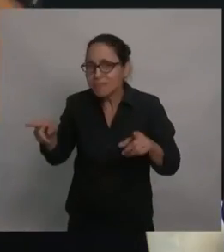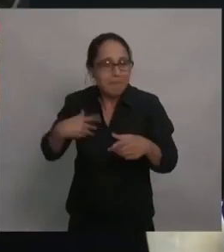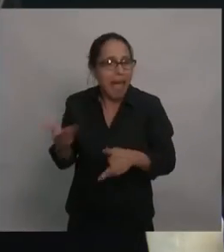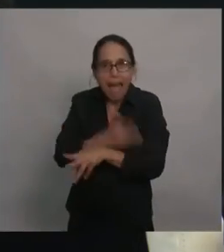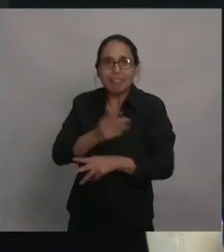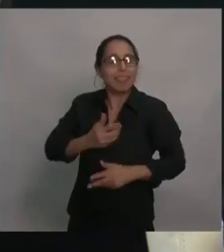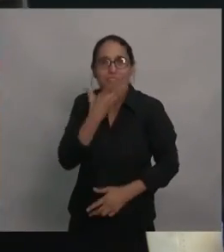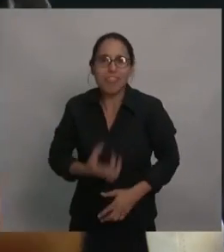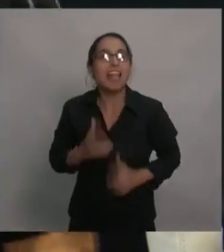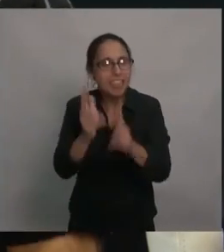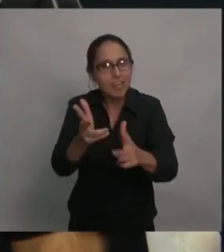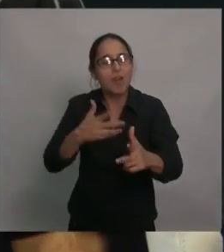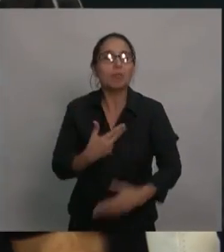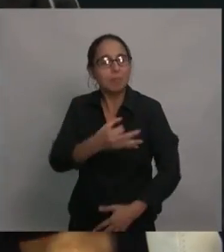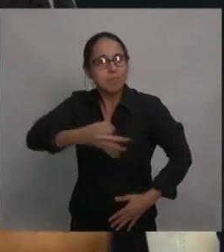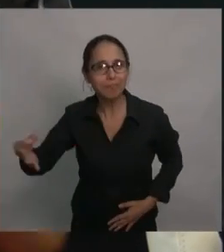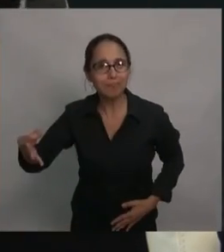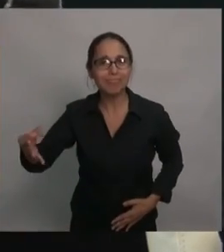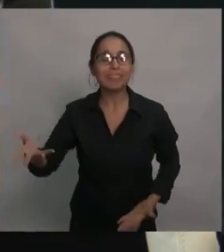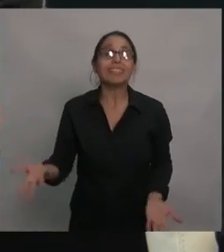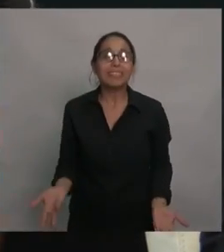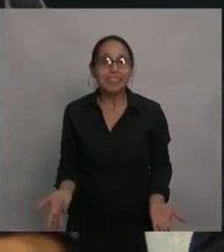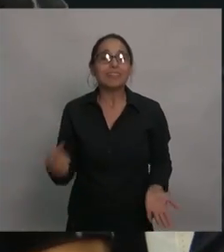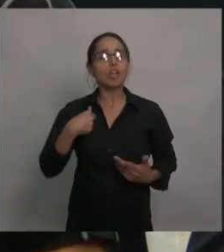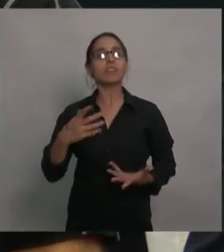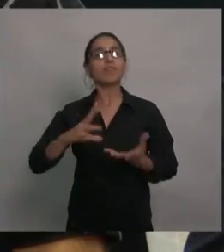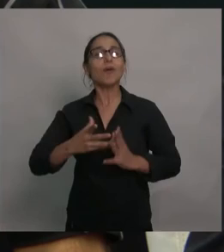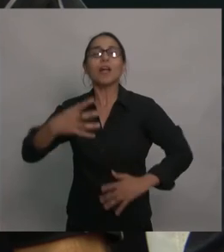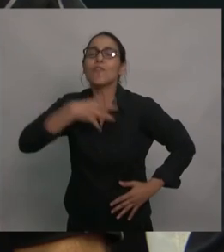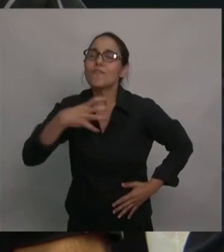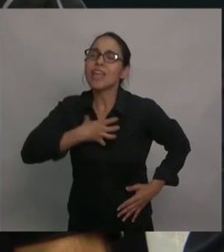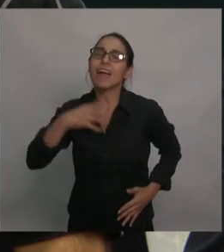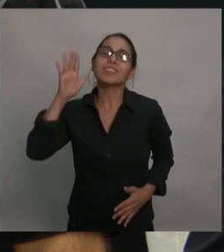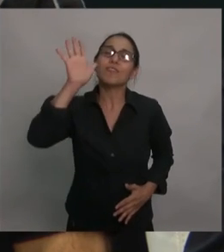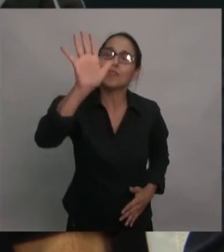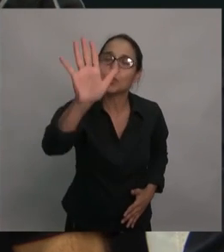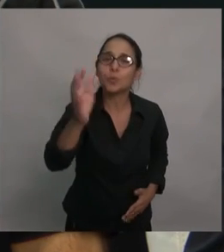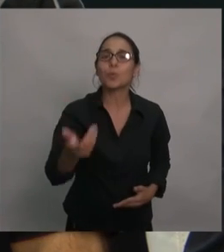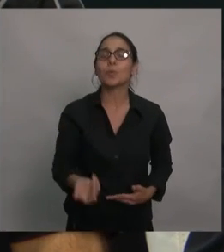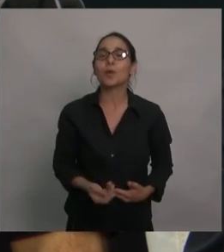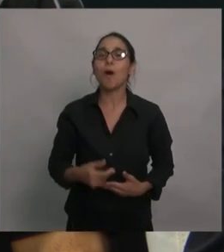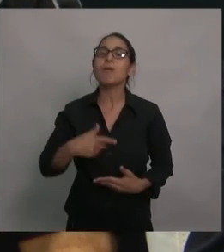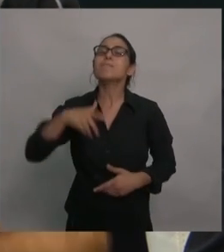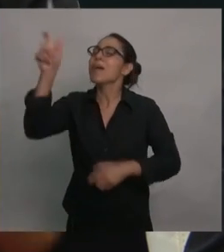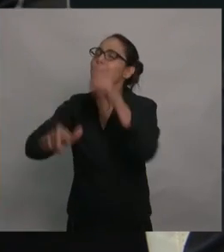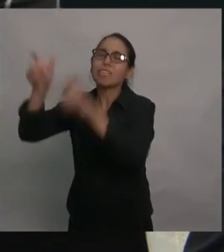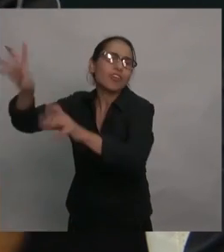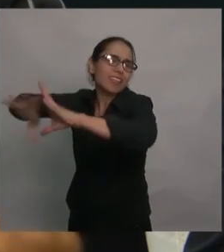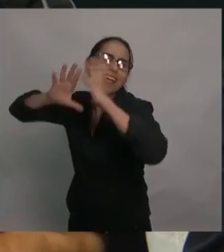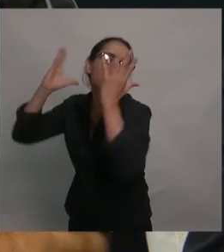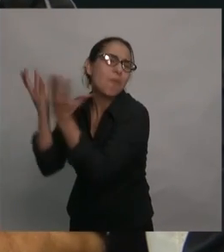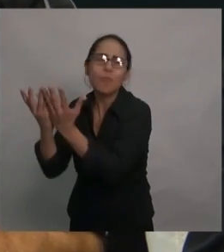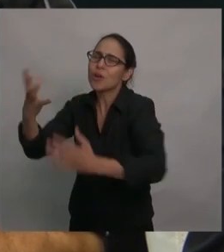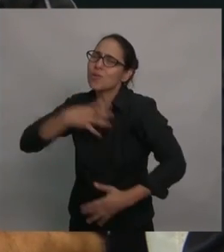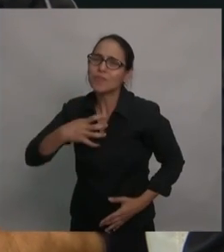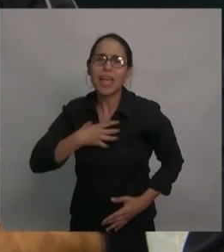Y con ese mismo optimismo, con esa misma confianza en el futuro y en la humanidad, es que todos